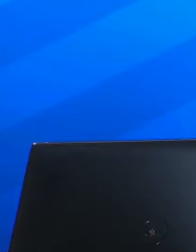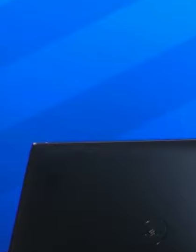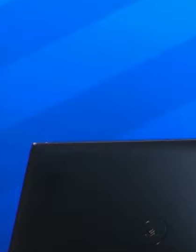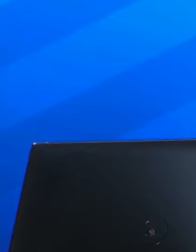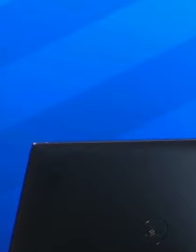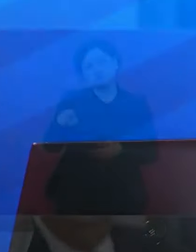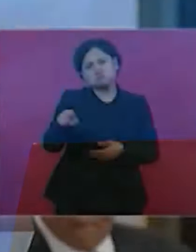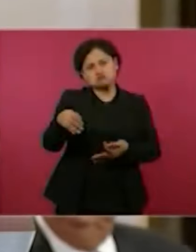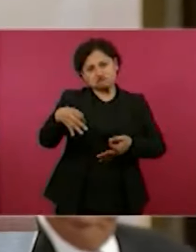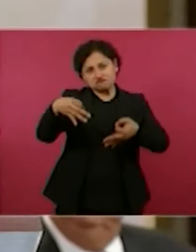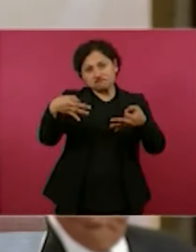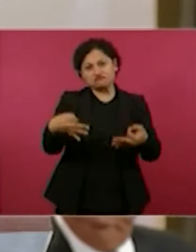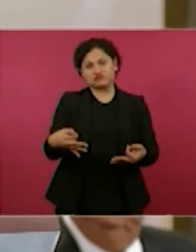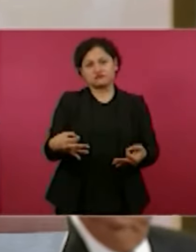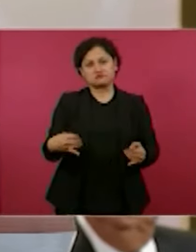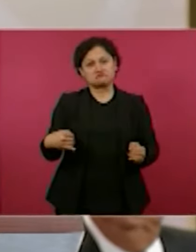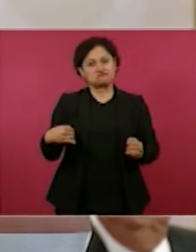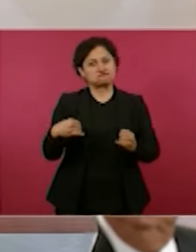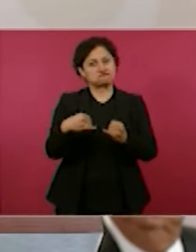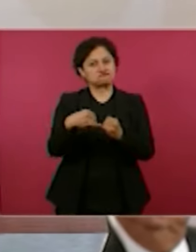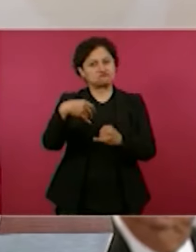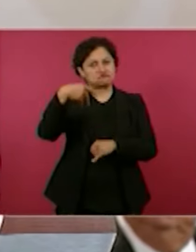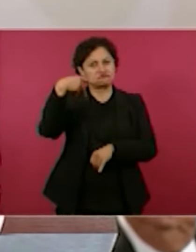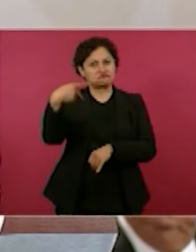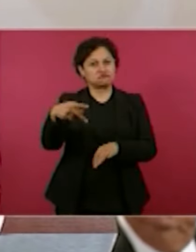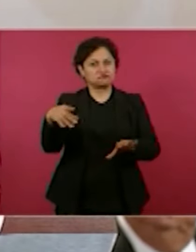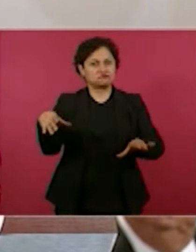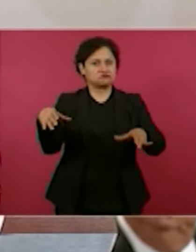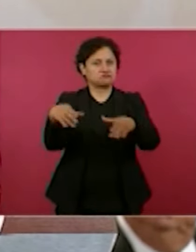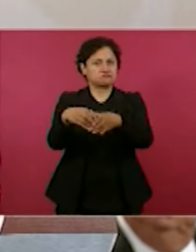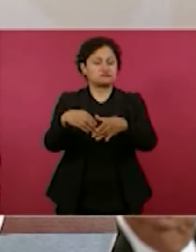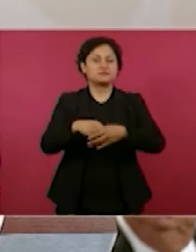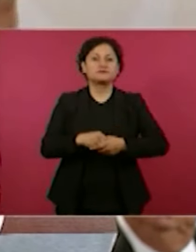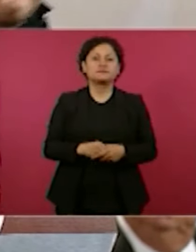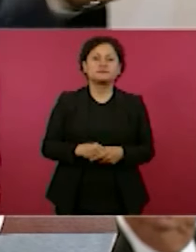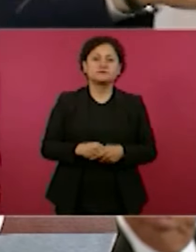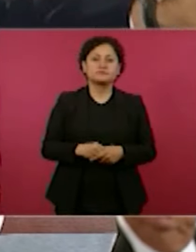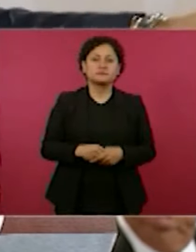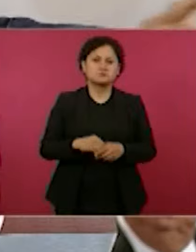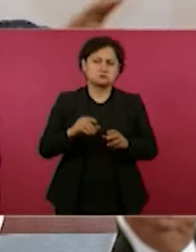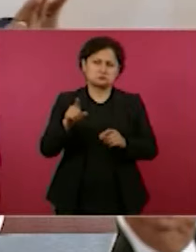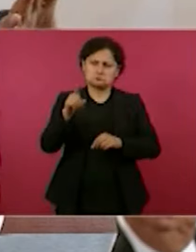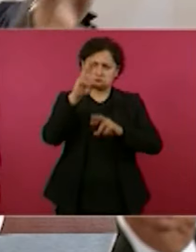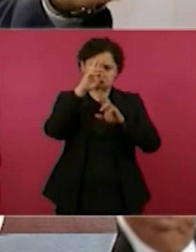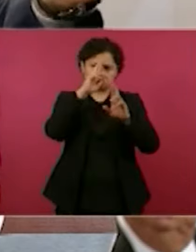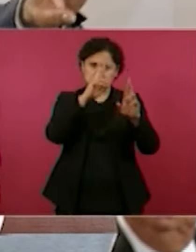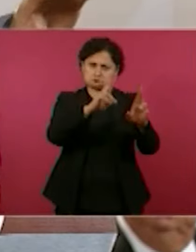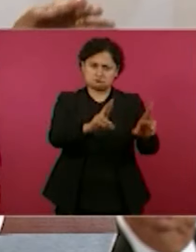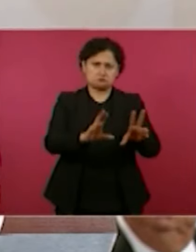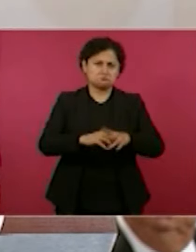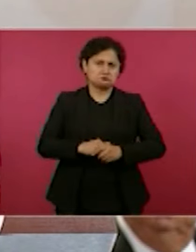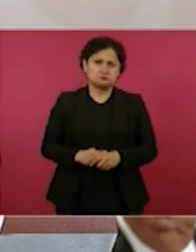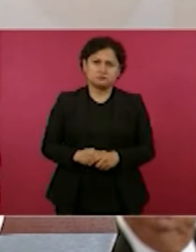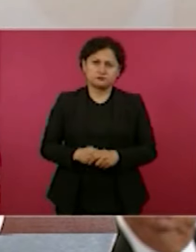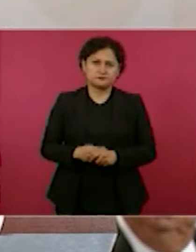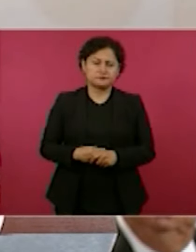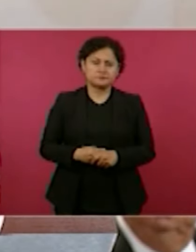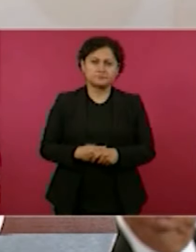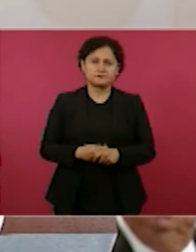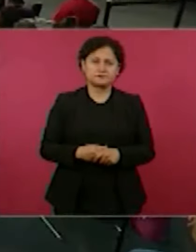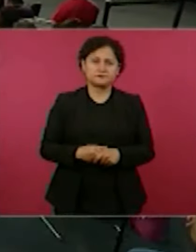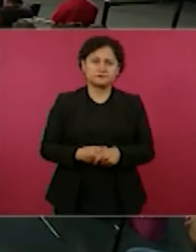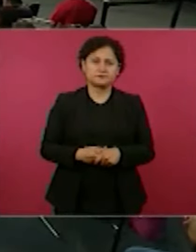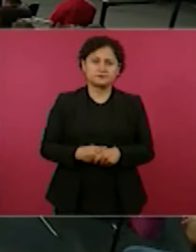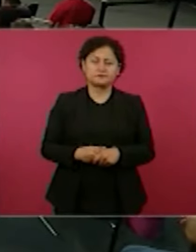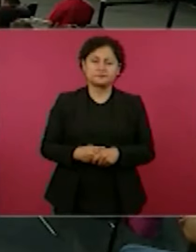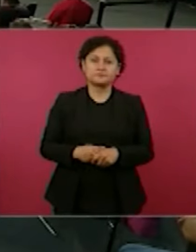la confrontación, como la plantea el presidente, ¿no? Que siempre está peleando con los poderosos, desde siempre, en su narrativa. Y eso sí le gusta a la